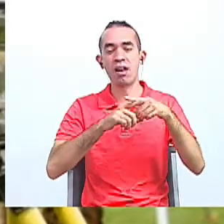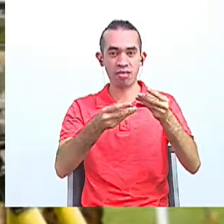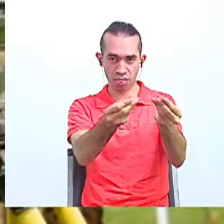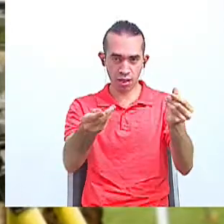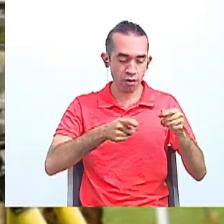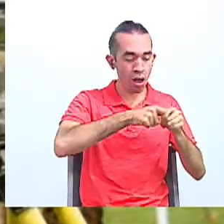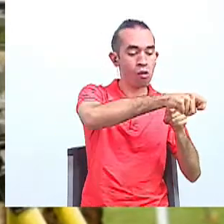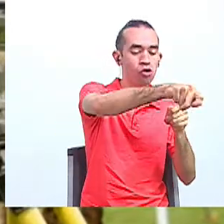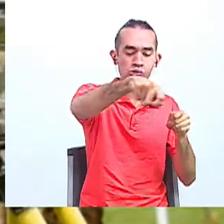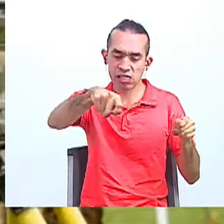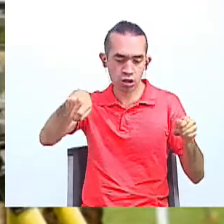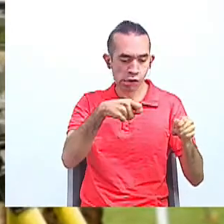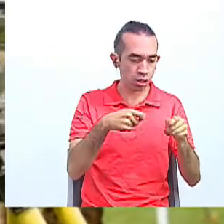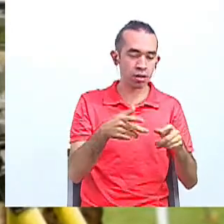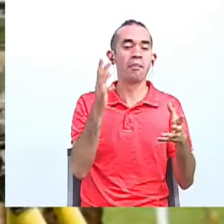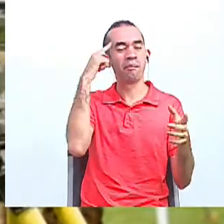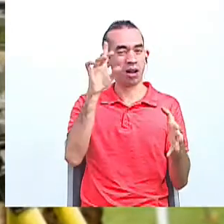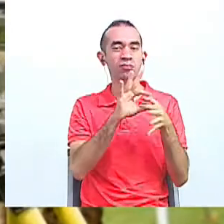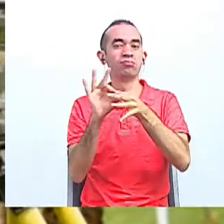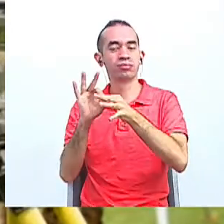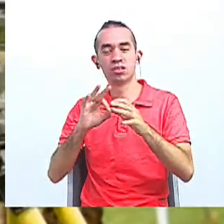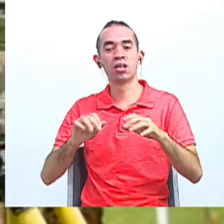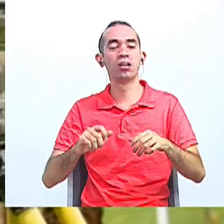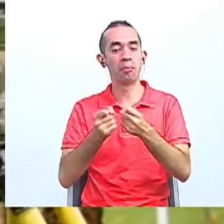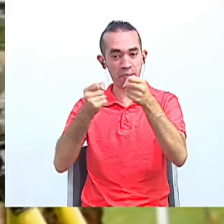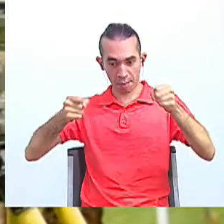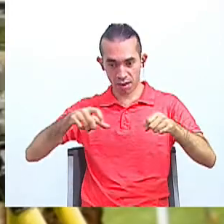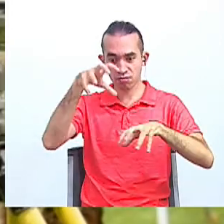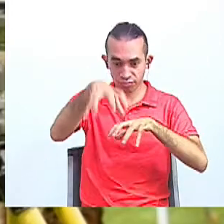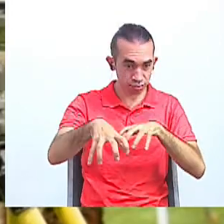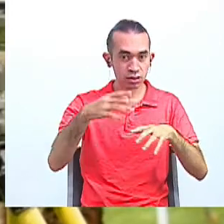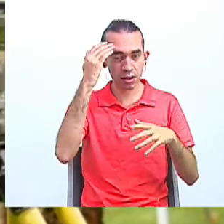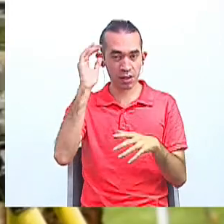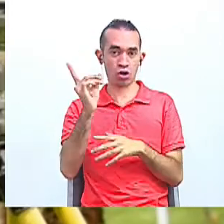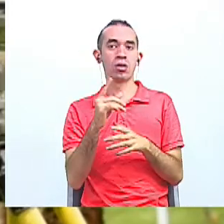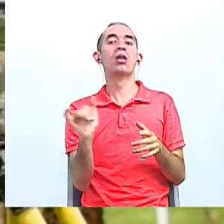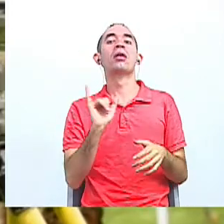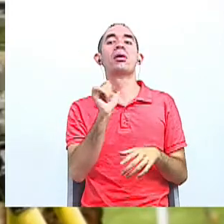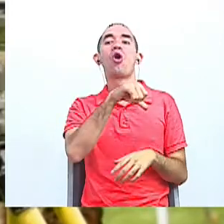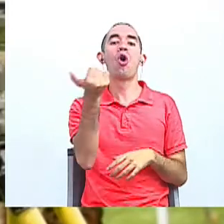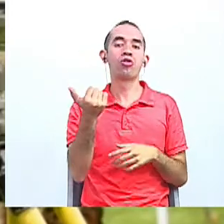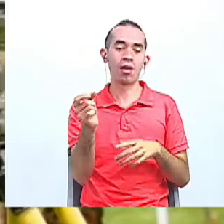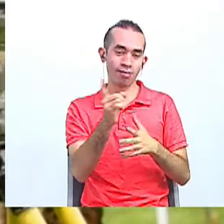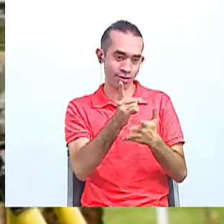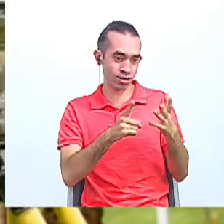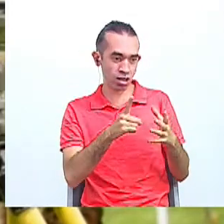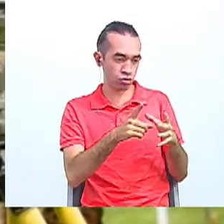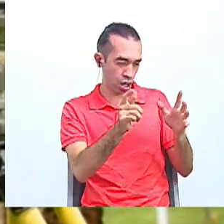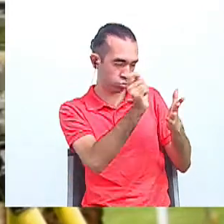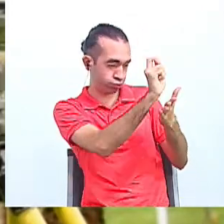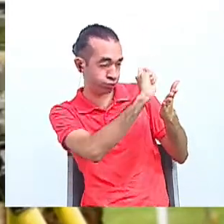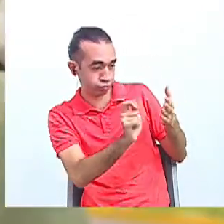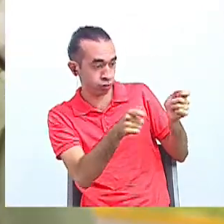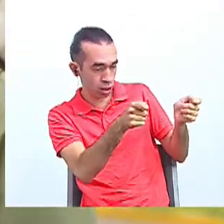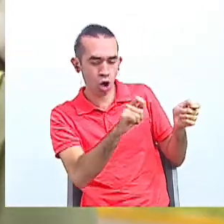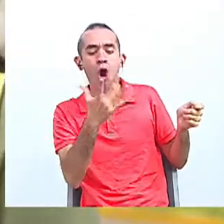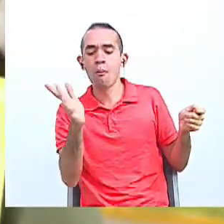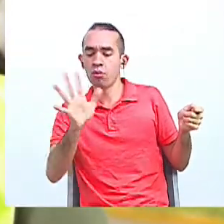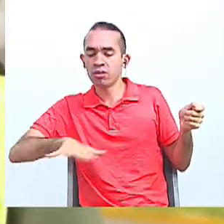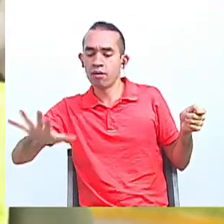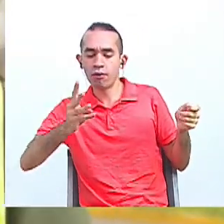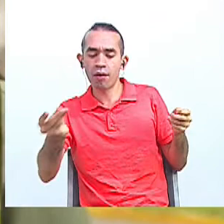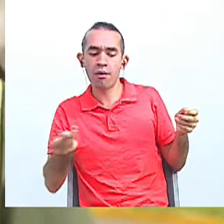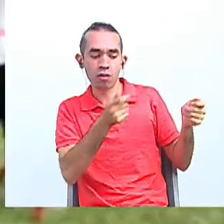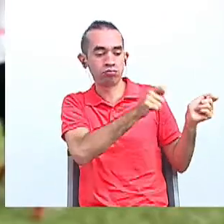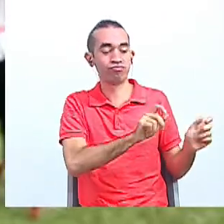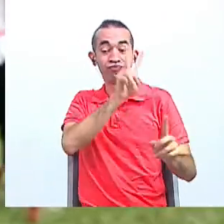la parte de catastro. También podemos hacer replanteos, que es la ubicación de lo que se ha diseñado, y lo colocamos en el terreno. Este es el